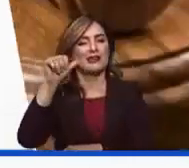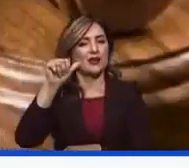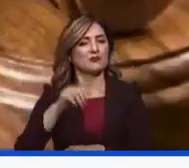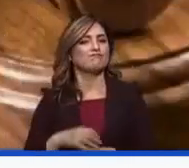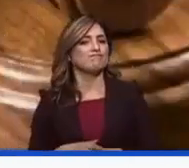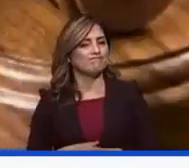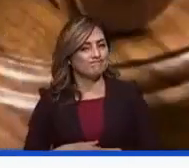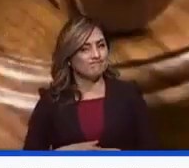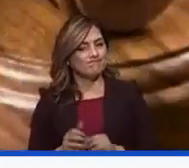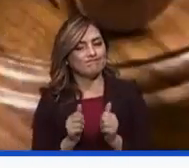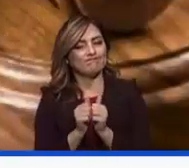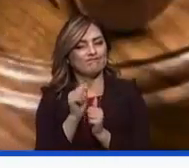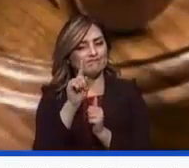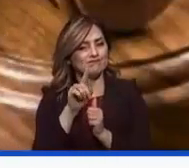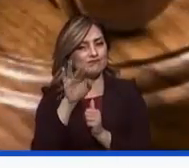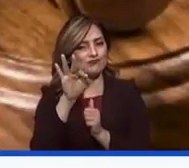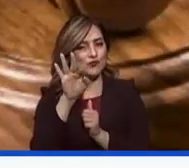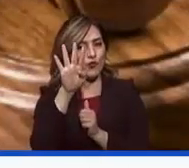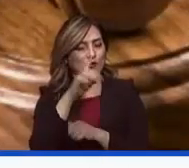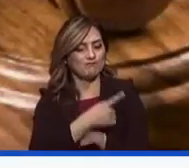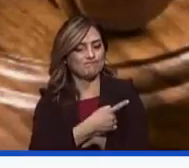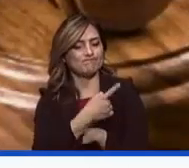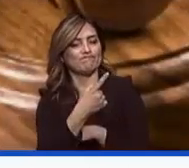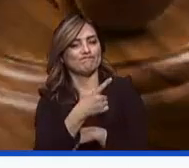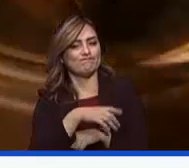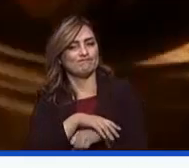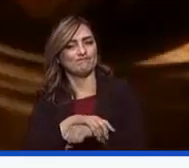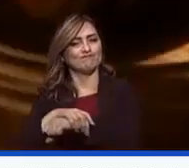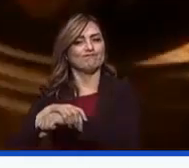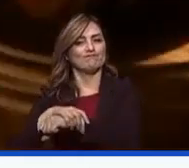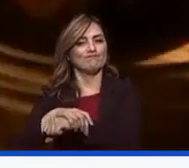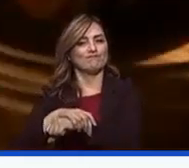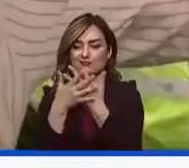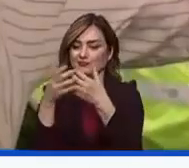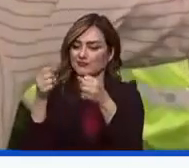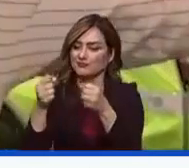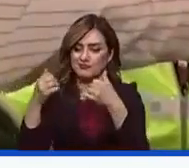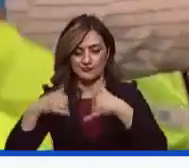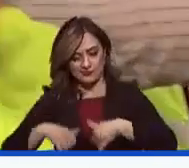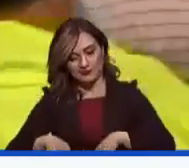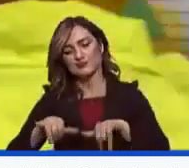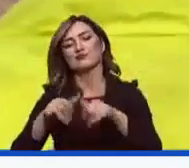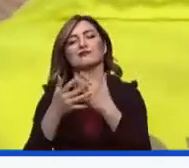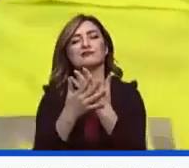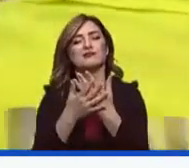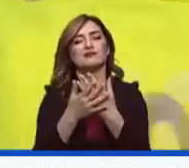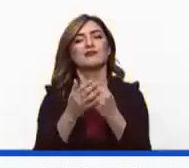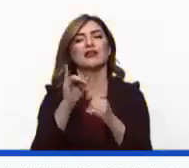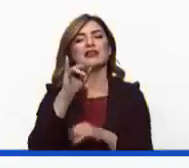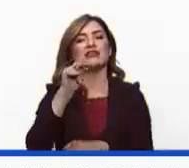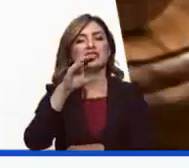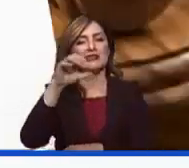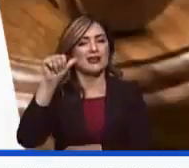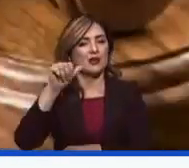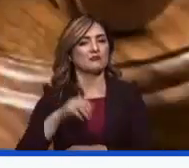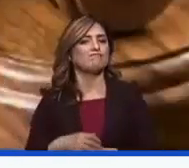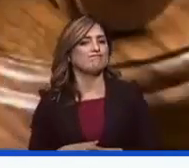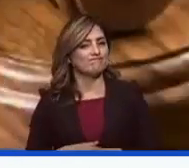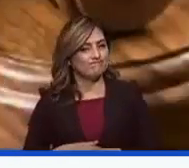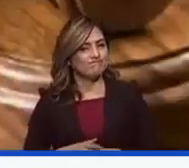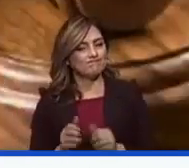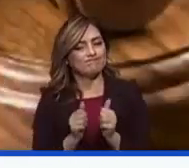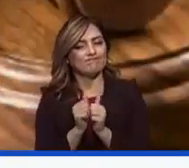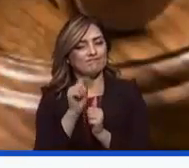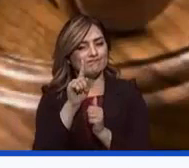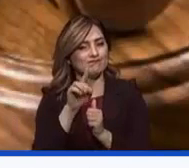sustitutiva. La resolución del tribunal fue clara: Romero deberá continuar privado de su libertad en la cárcel del Inca, pues tan solo